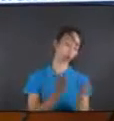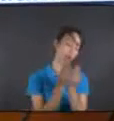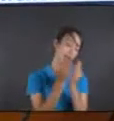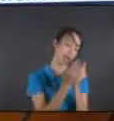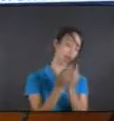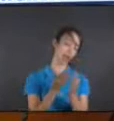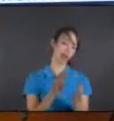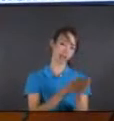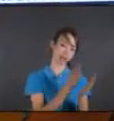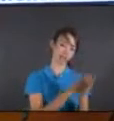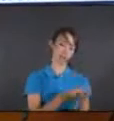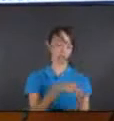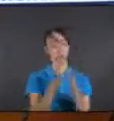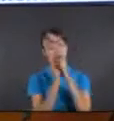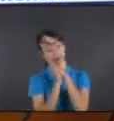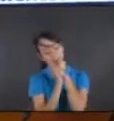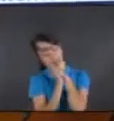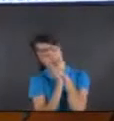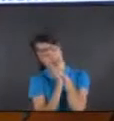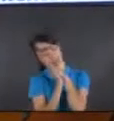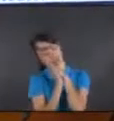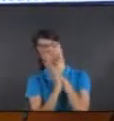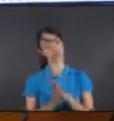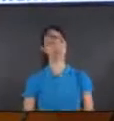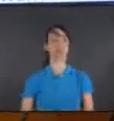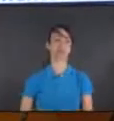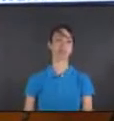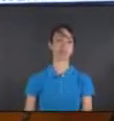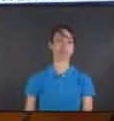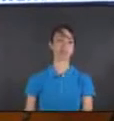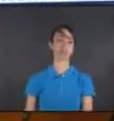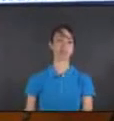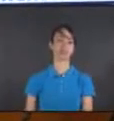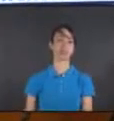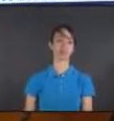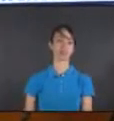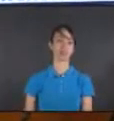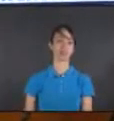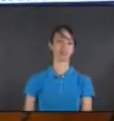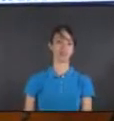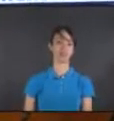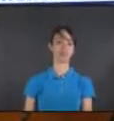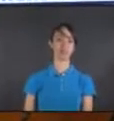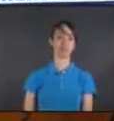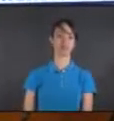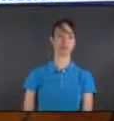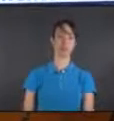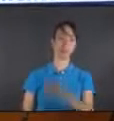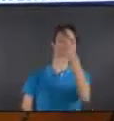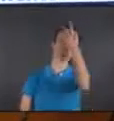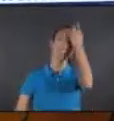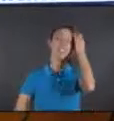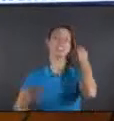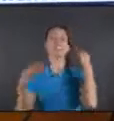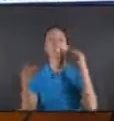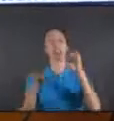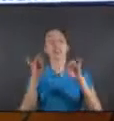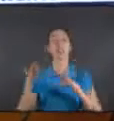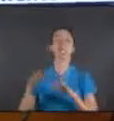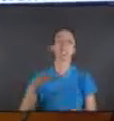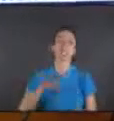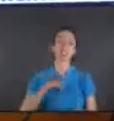oían, y era el primer día del mes séptimo. Las dos cosas nos hablan de la lectura de la